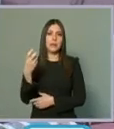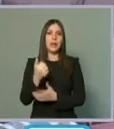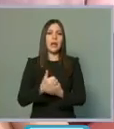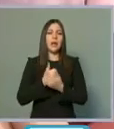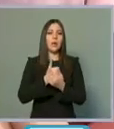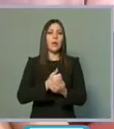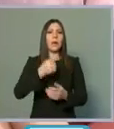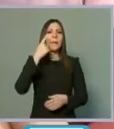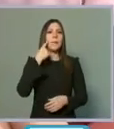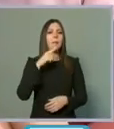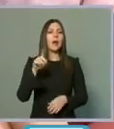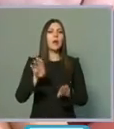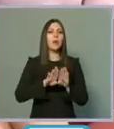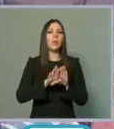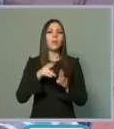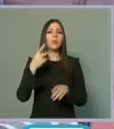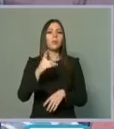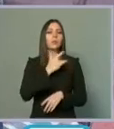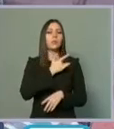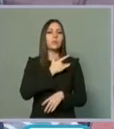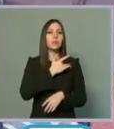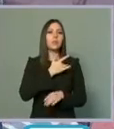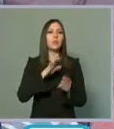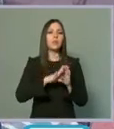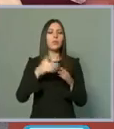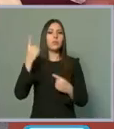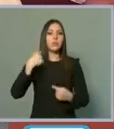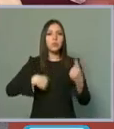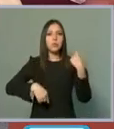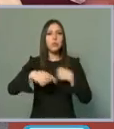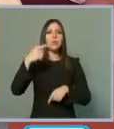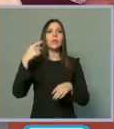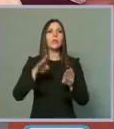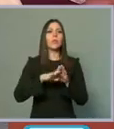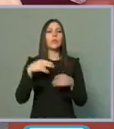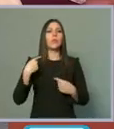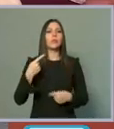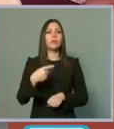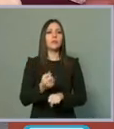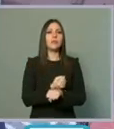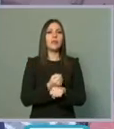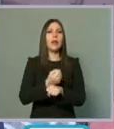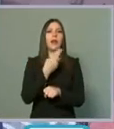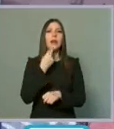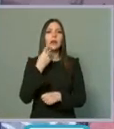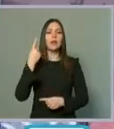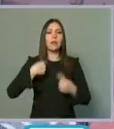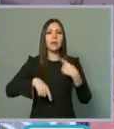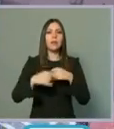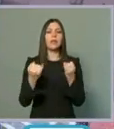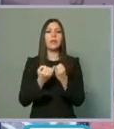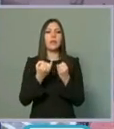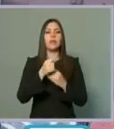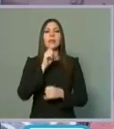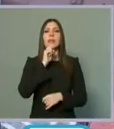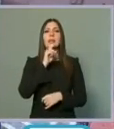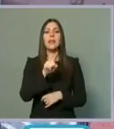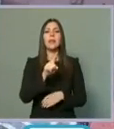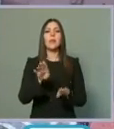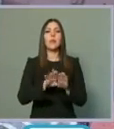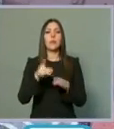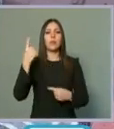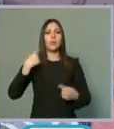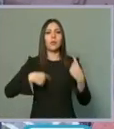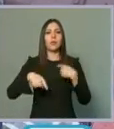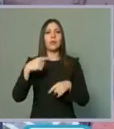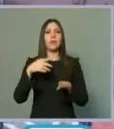frecuencia cardíaca, por ejemplo. El metabolismo de la glucosa influyen un poco, también en el metabolismo